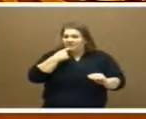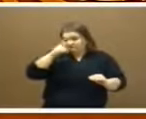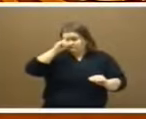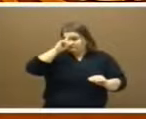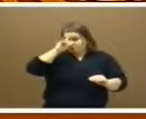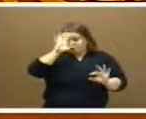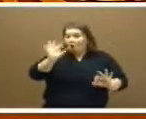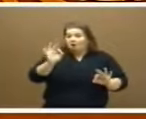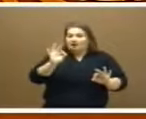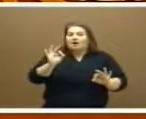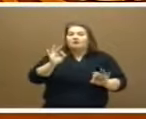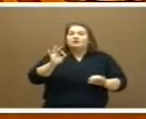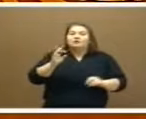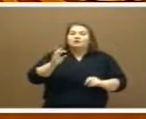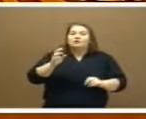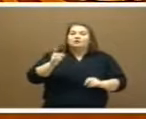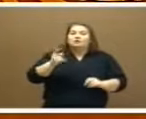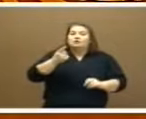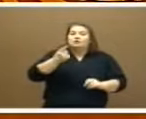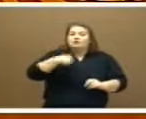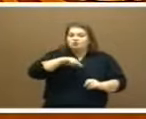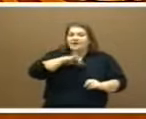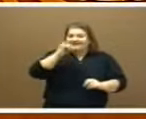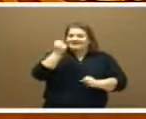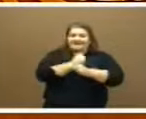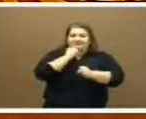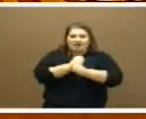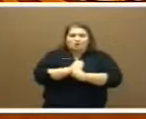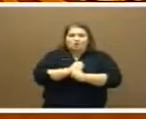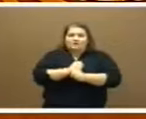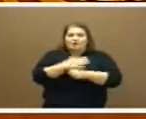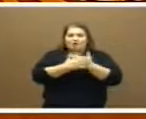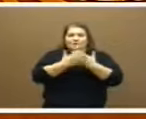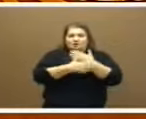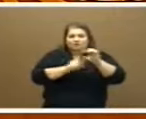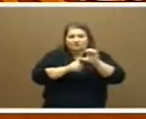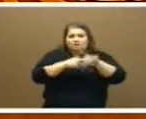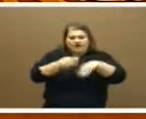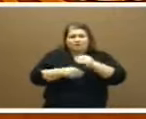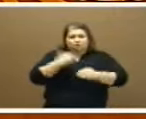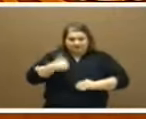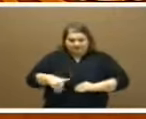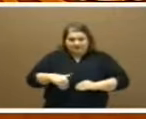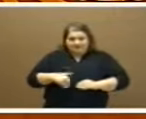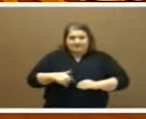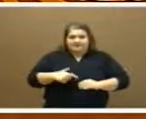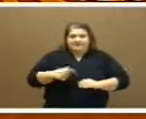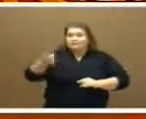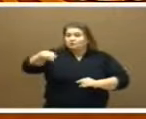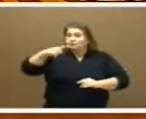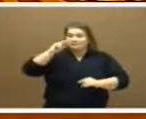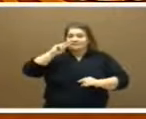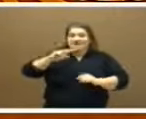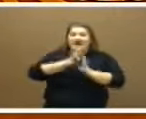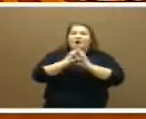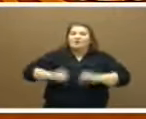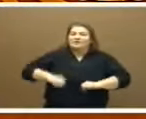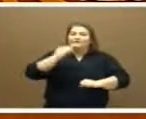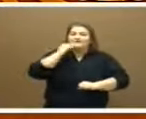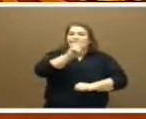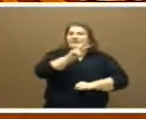y más coordinada si tenemos en cuenta que ya existe un trabajo hecho por parte del Gobierno de Extremadura que aparece recogido en un acuerdo expreso de